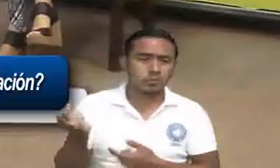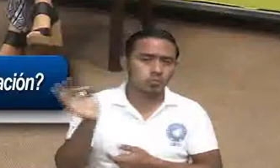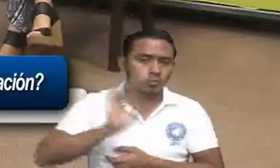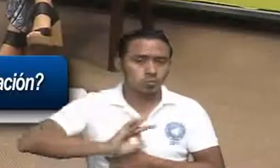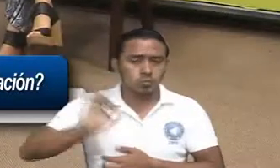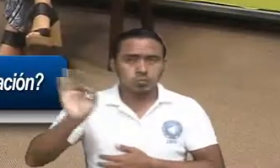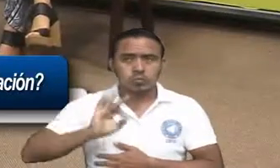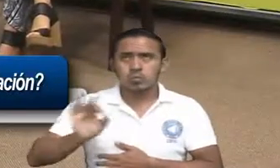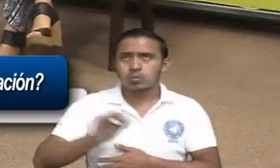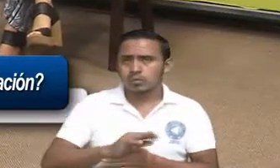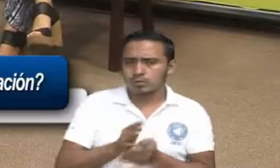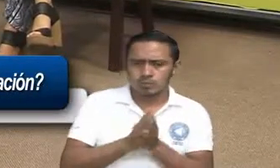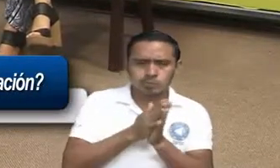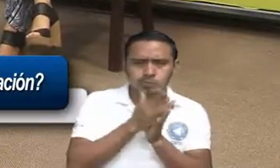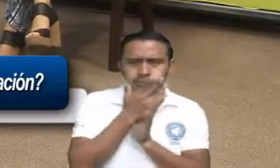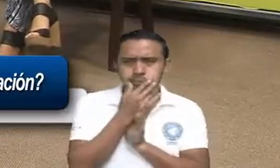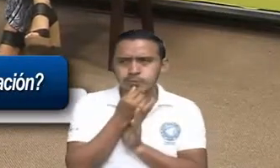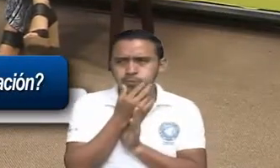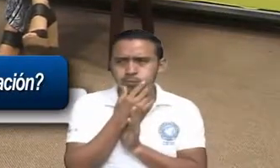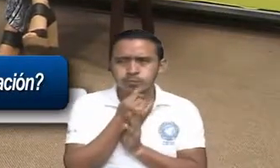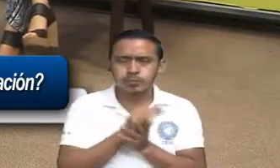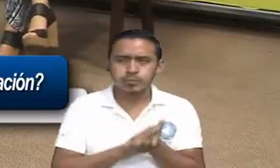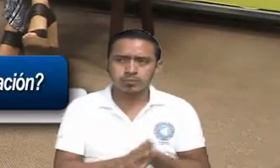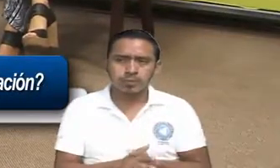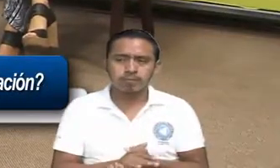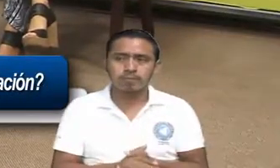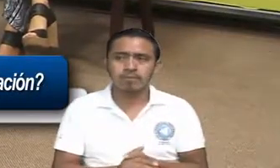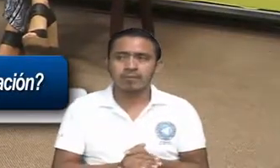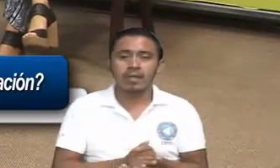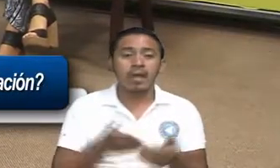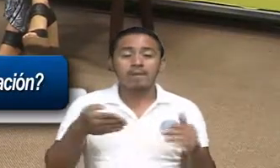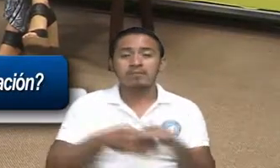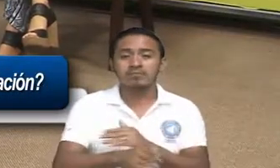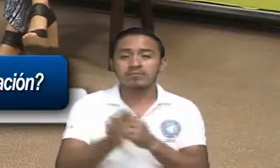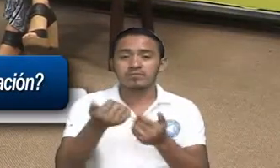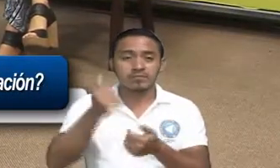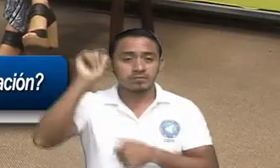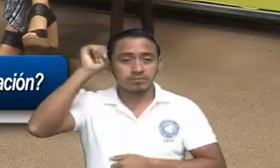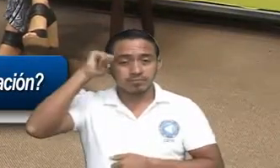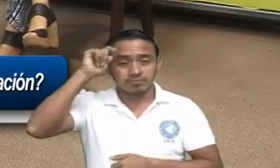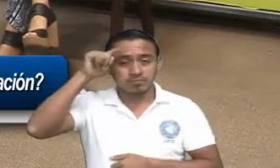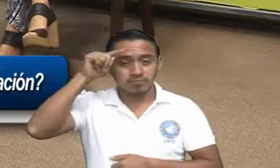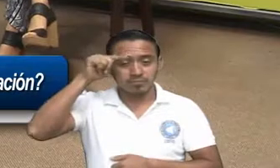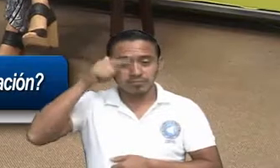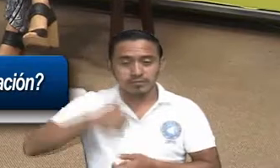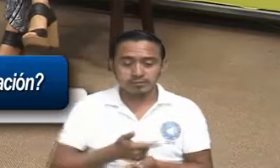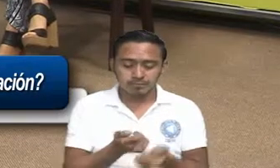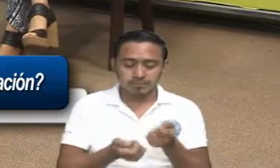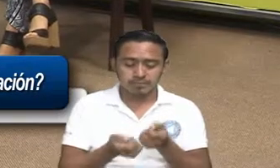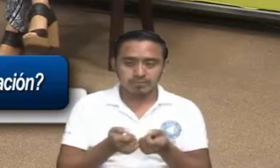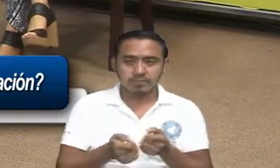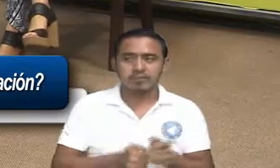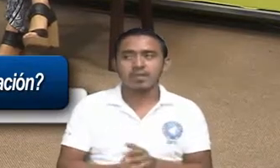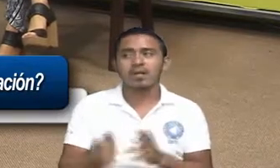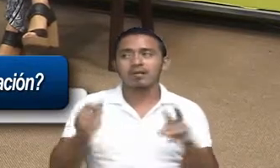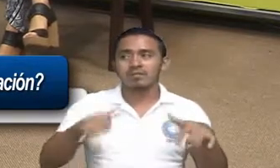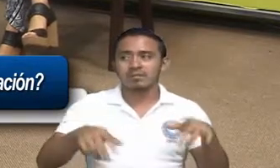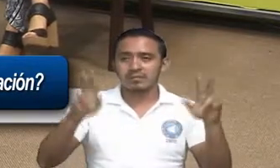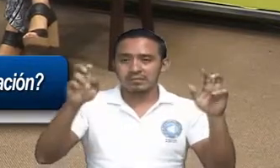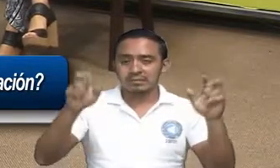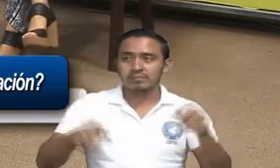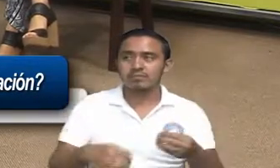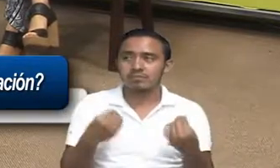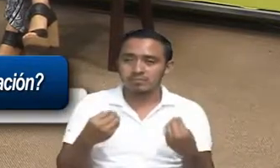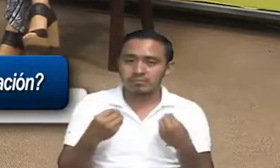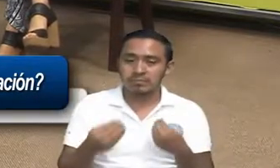comportamientos más sospechosos. Por ejemplo, se mete con el teléfono al baño. Ajá. Chateando. Ahorita el tema de las redes sociales es el que está